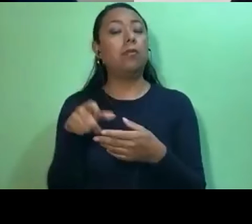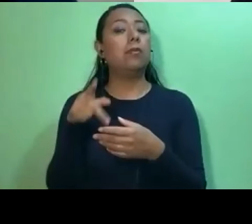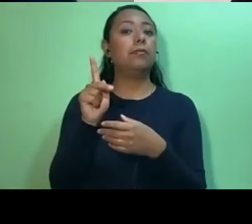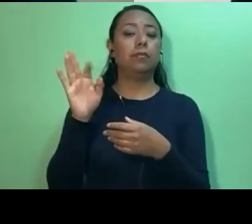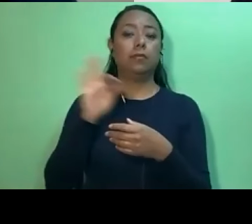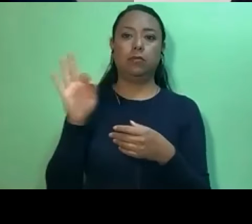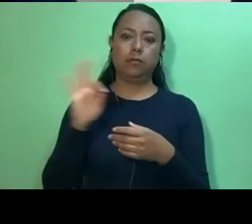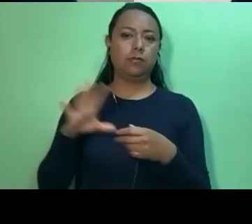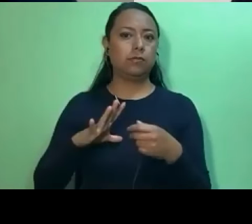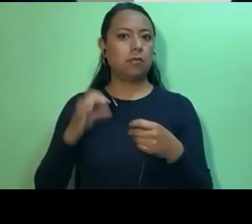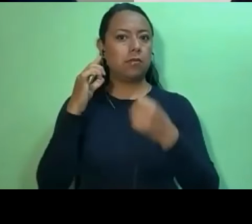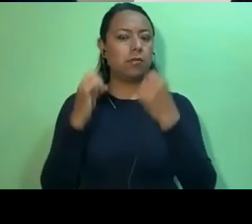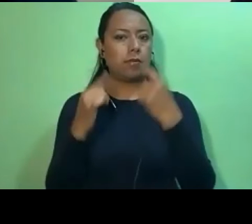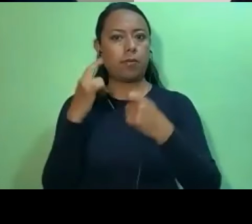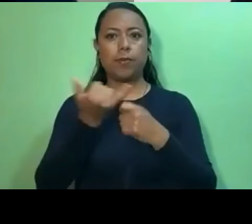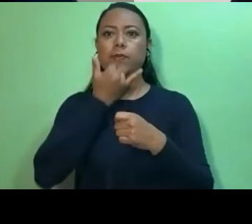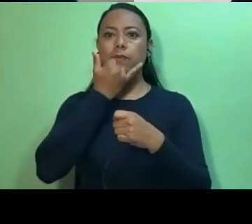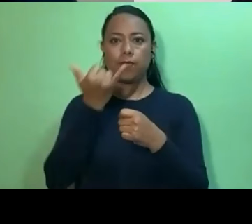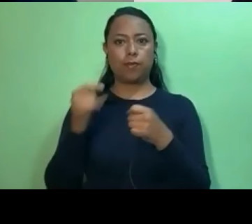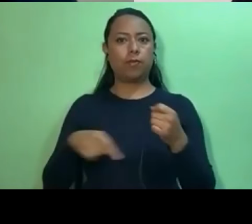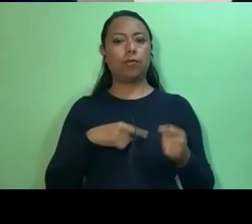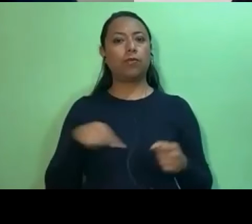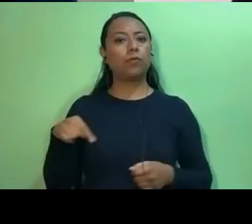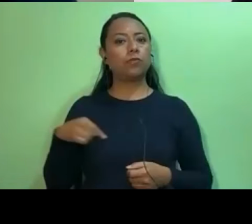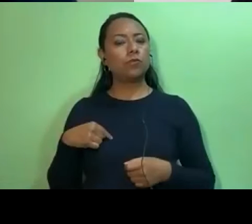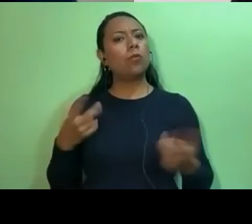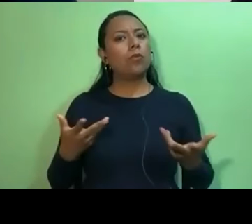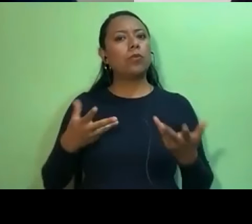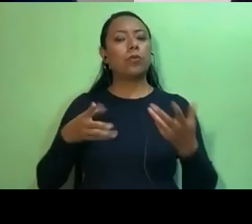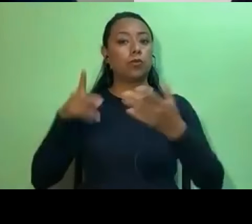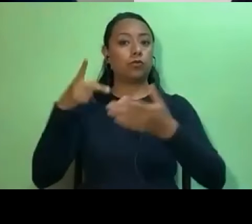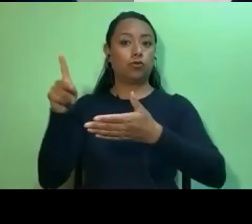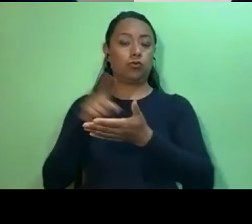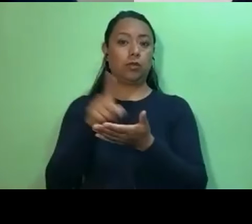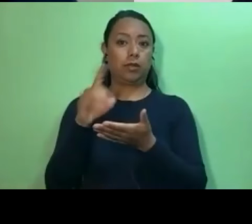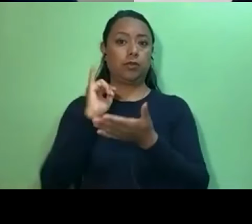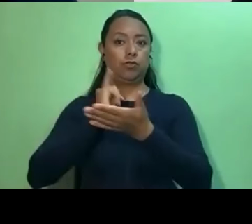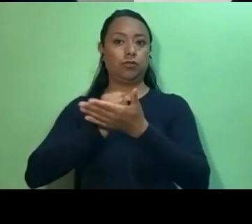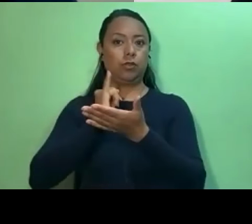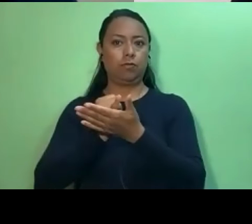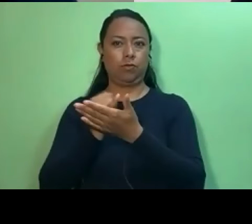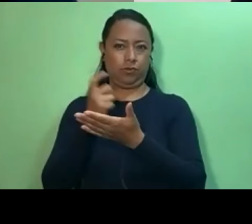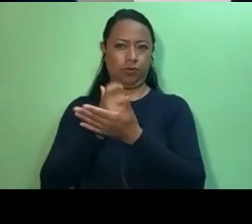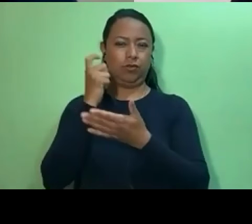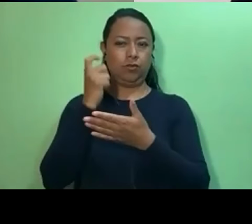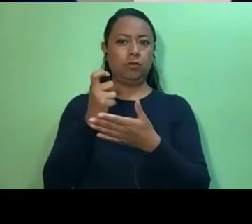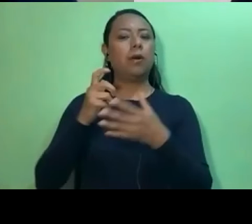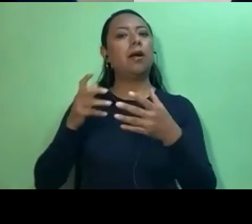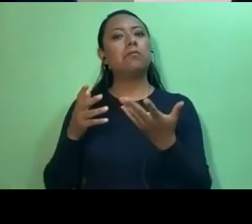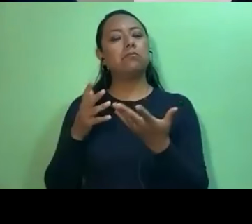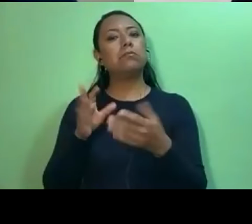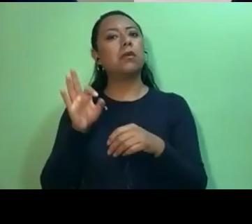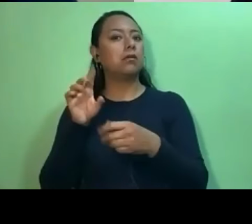error por parte de nosotros, desde luego quedan a salvo los derechos de los contribuyentes para impugnar la